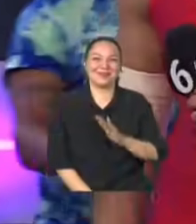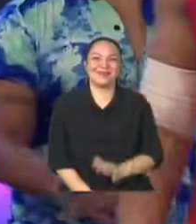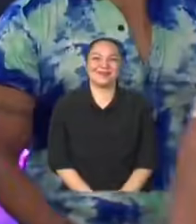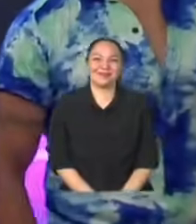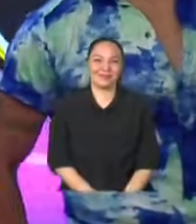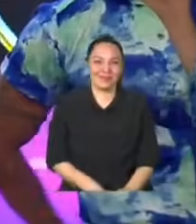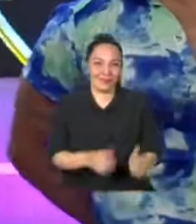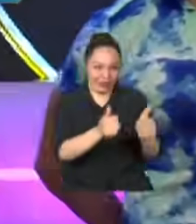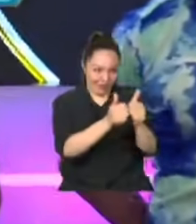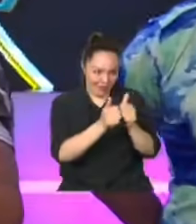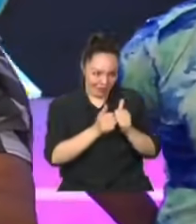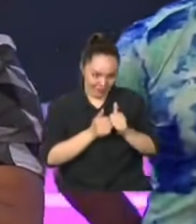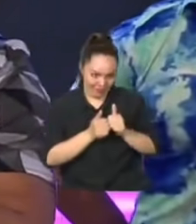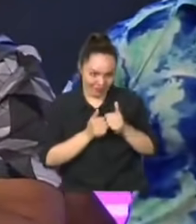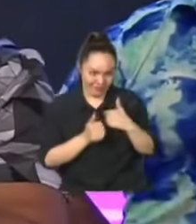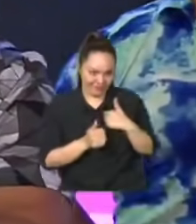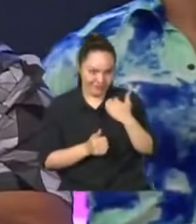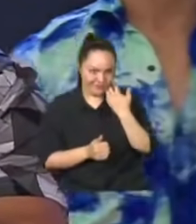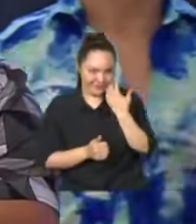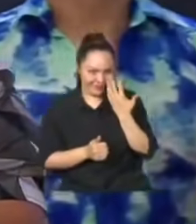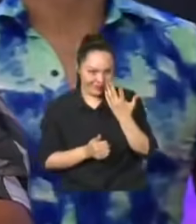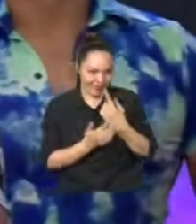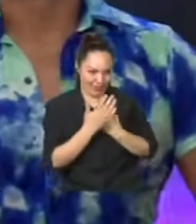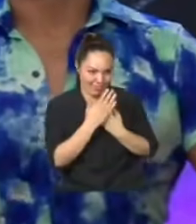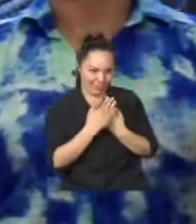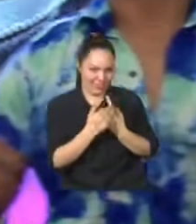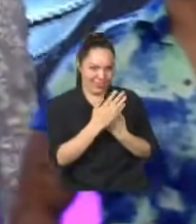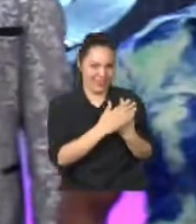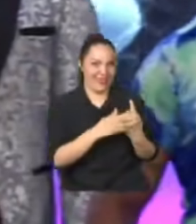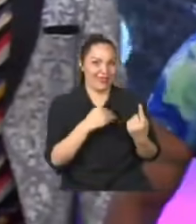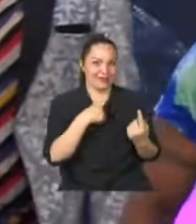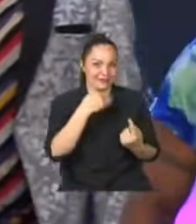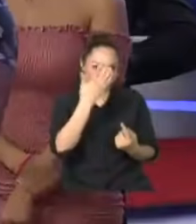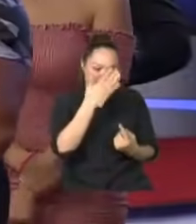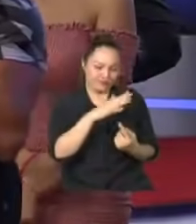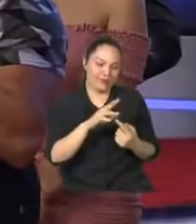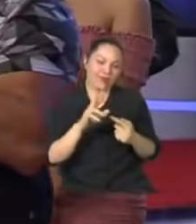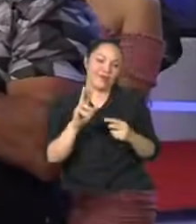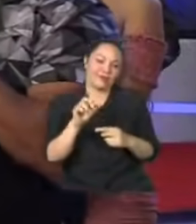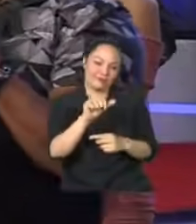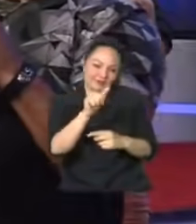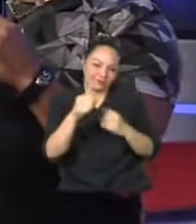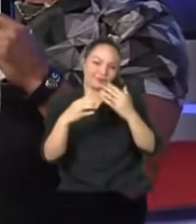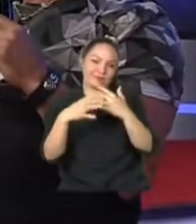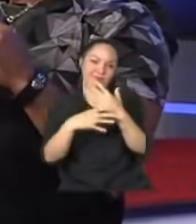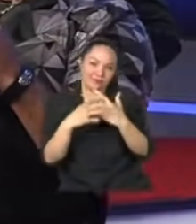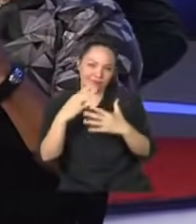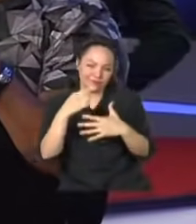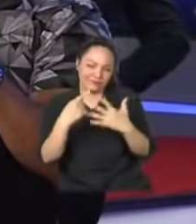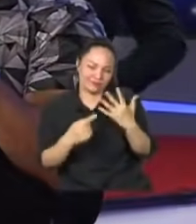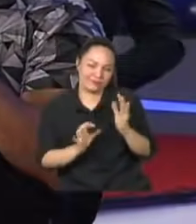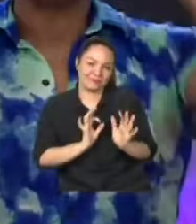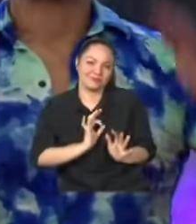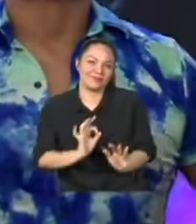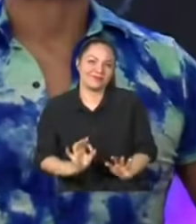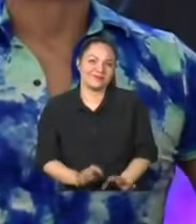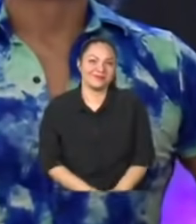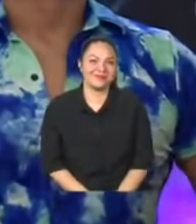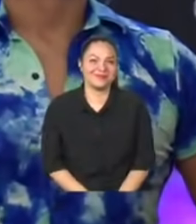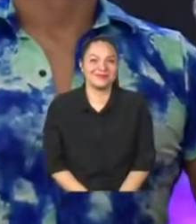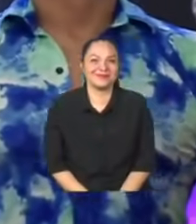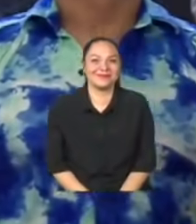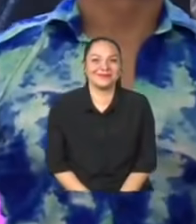Entre amigos, pues ya cuando uno se conoce por mucho tiempo, quiere explorar otras cosas. Mire cómo se chivea. ¿Quién es? ¿Él